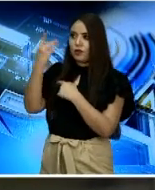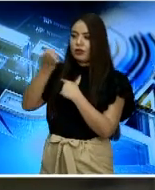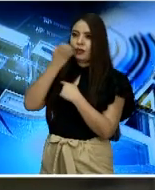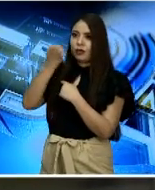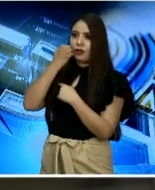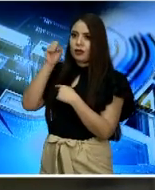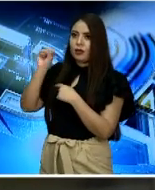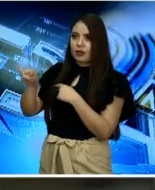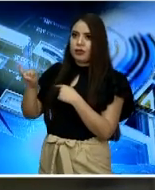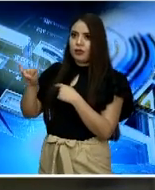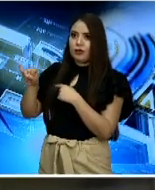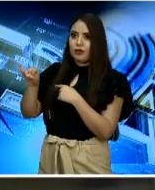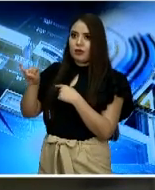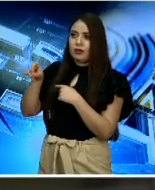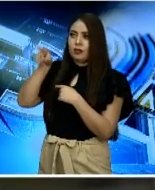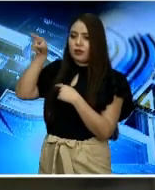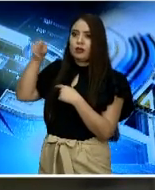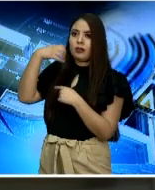Fernández Aguirre? Sí.